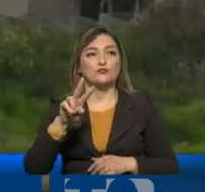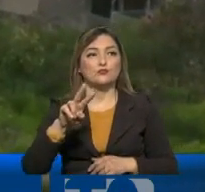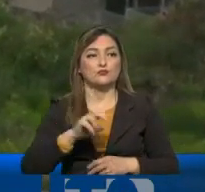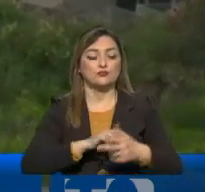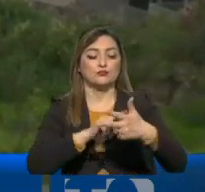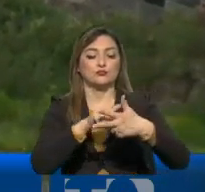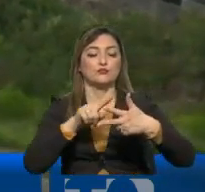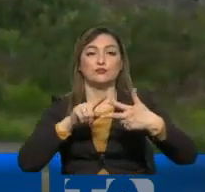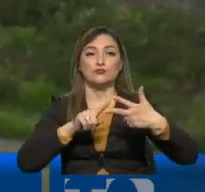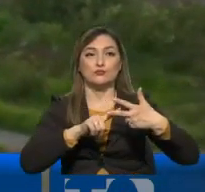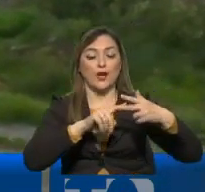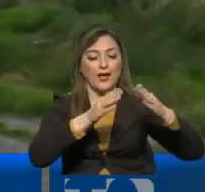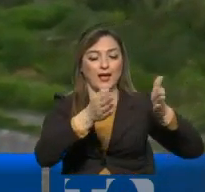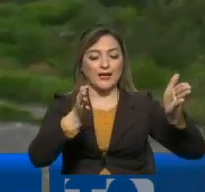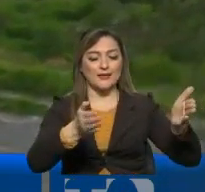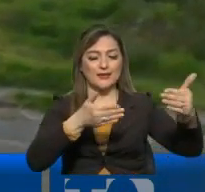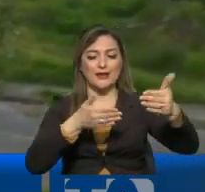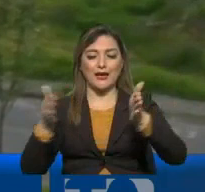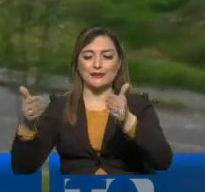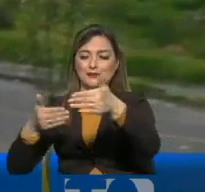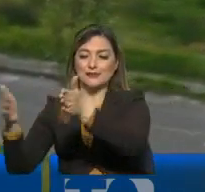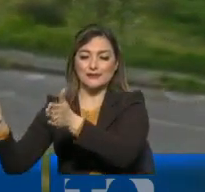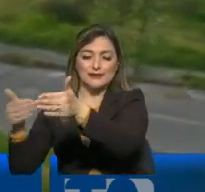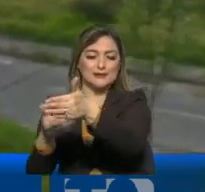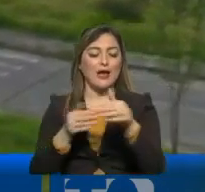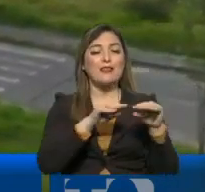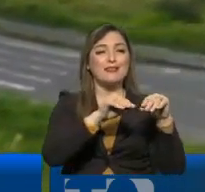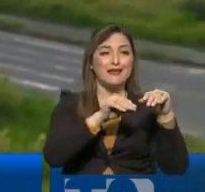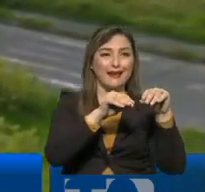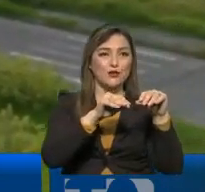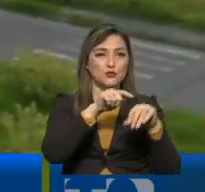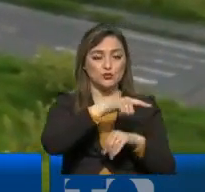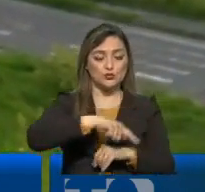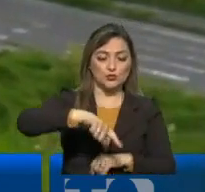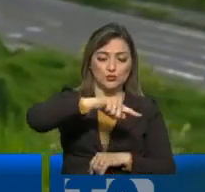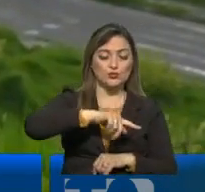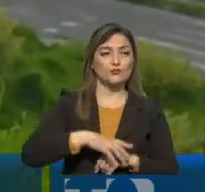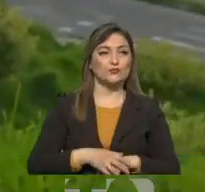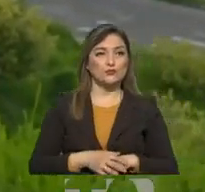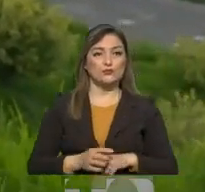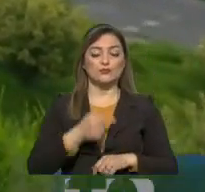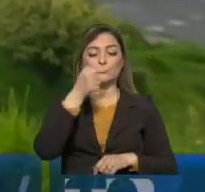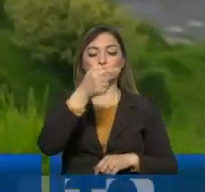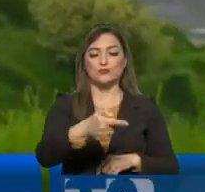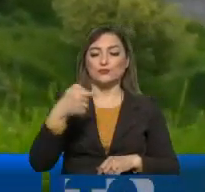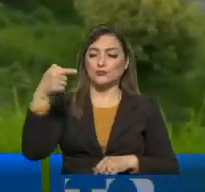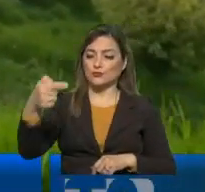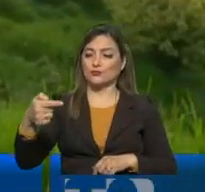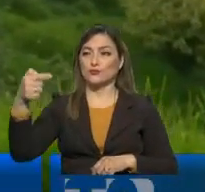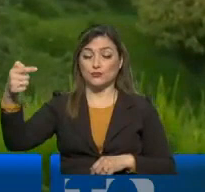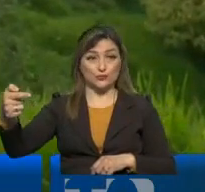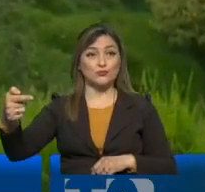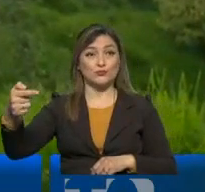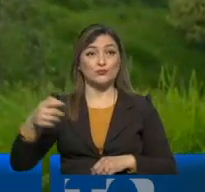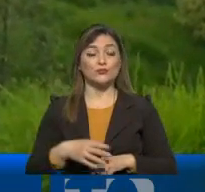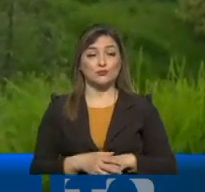terrenos que hay aquí en el Pinar Alto que están abandonados, donde nos encontramos ubicados el de al frente y también el de la izquierda, que